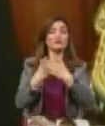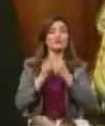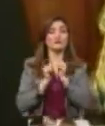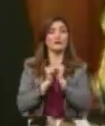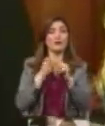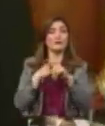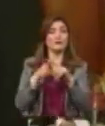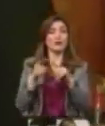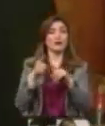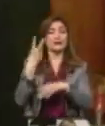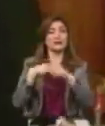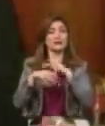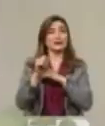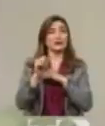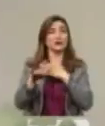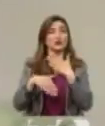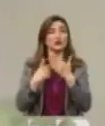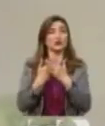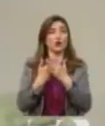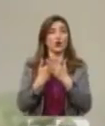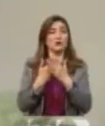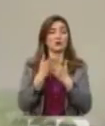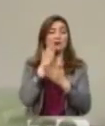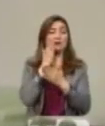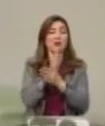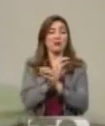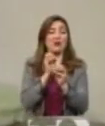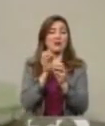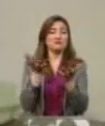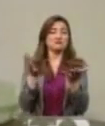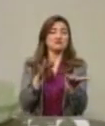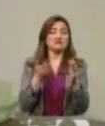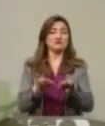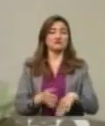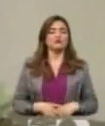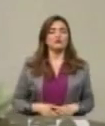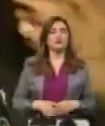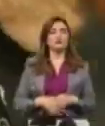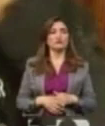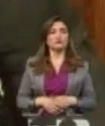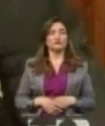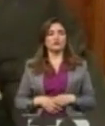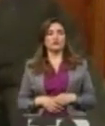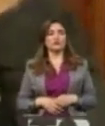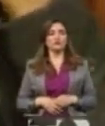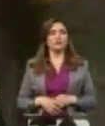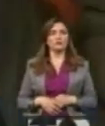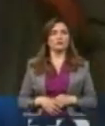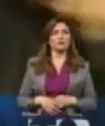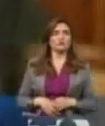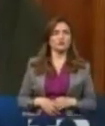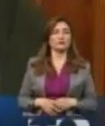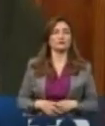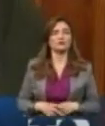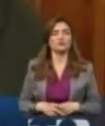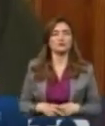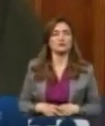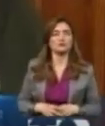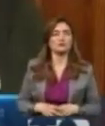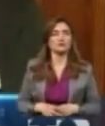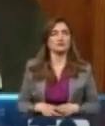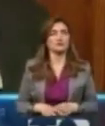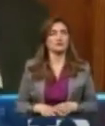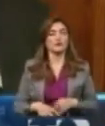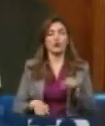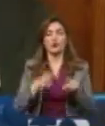los artículos de sus dos hijas que se quedaron sin su madre había comentar de las cuales les decían que que